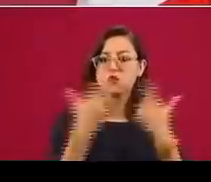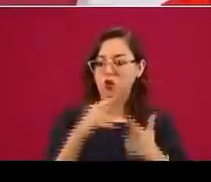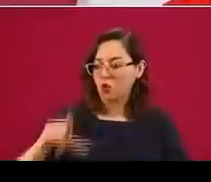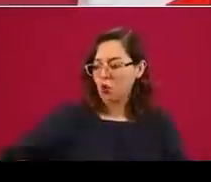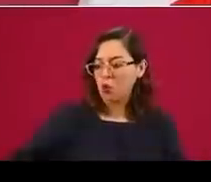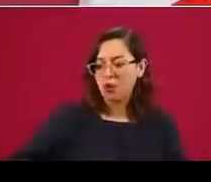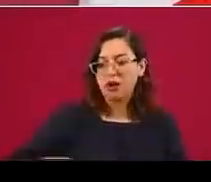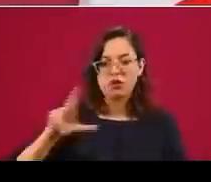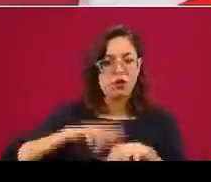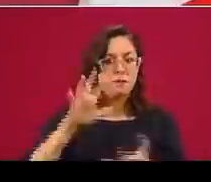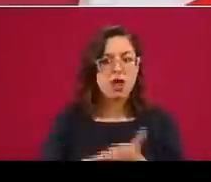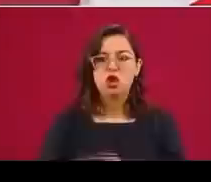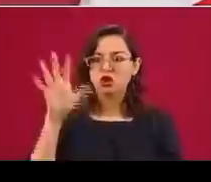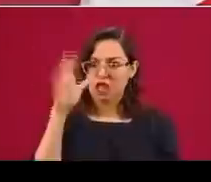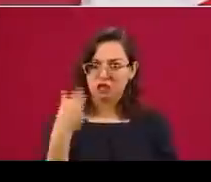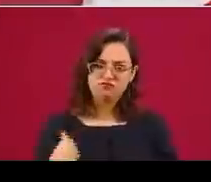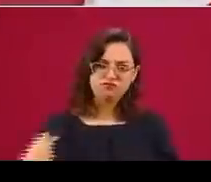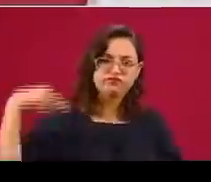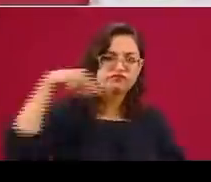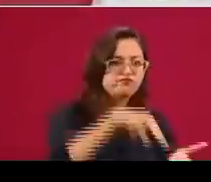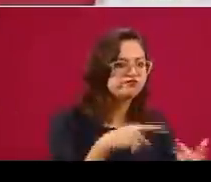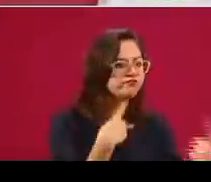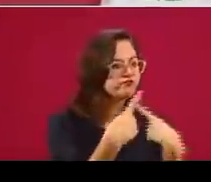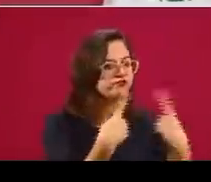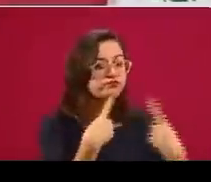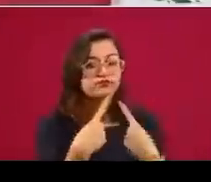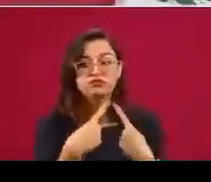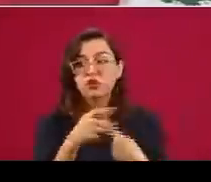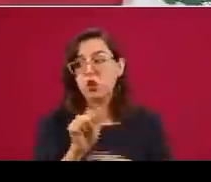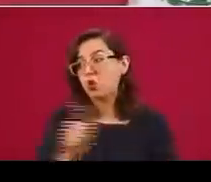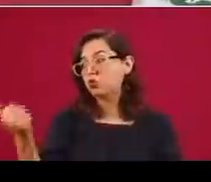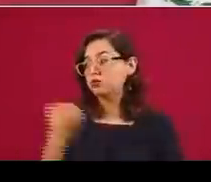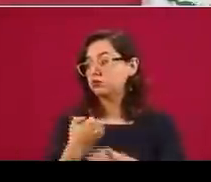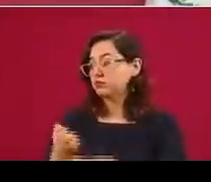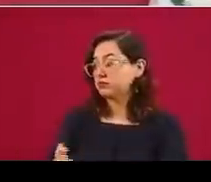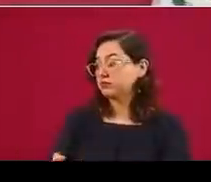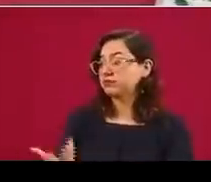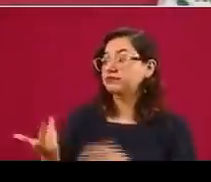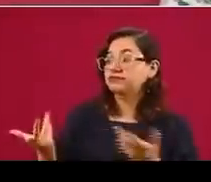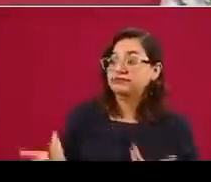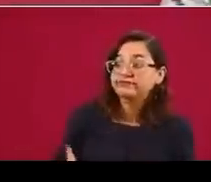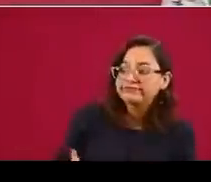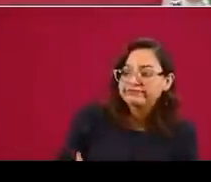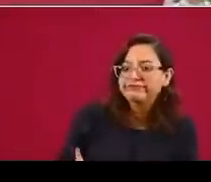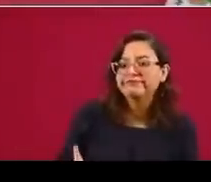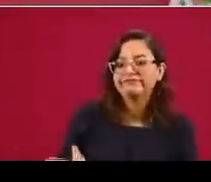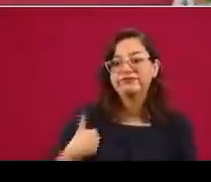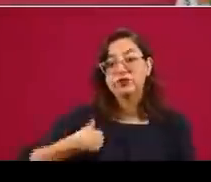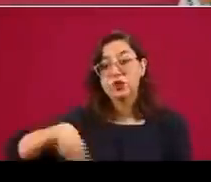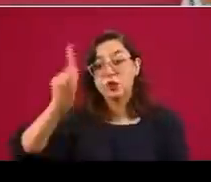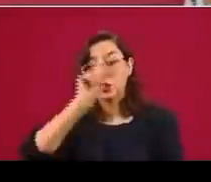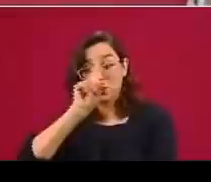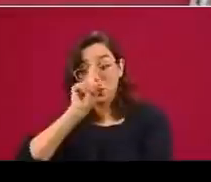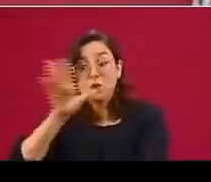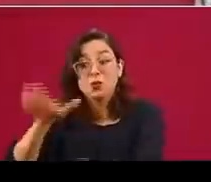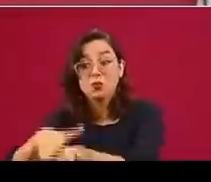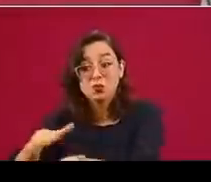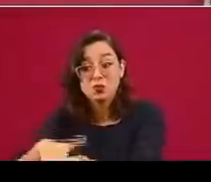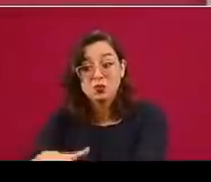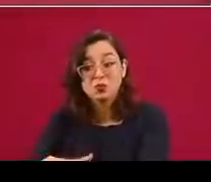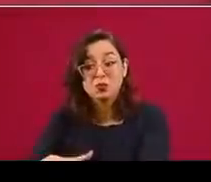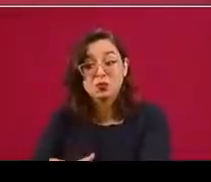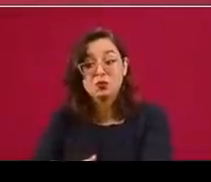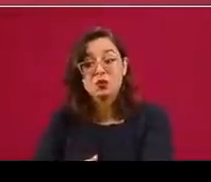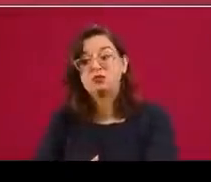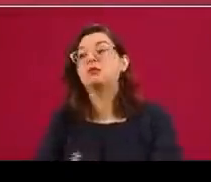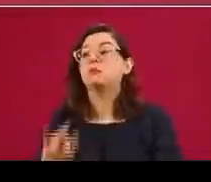la mayoría. Entonces, yo recomiendo que los gobernadores, lo